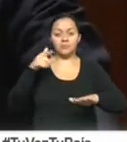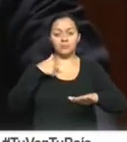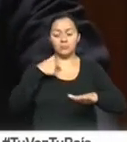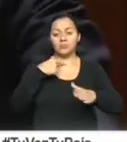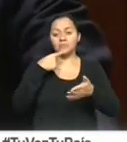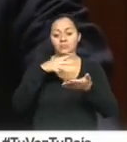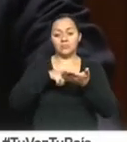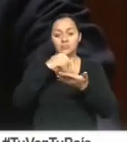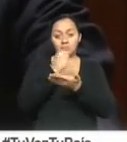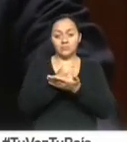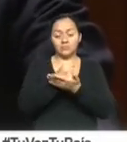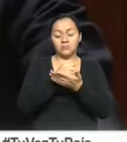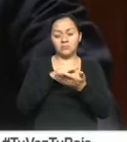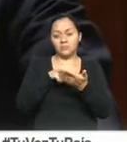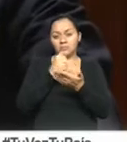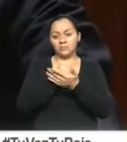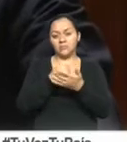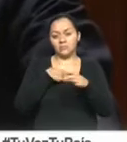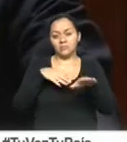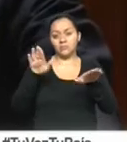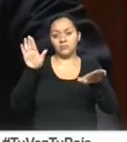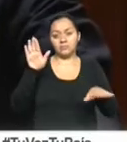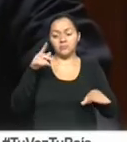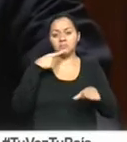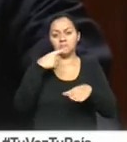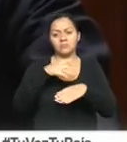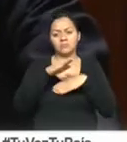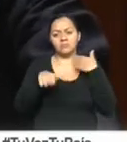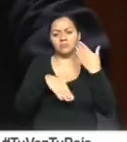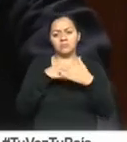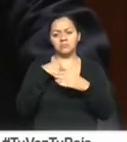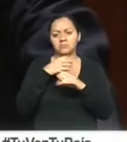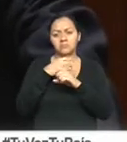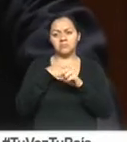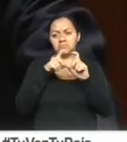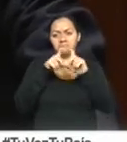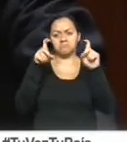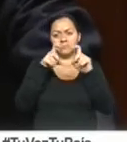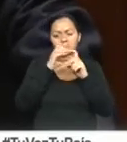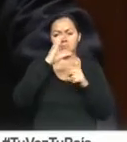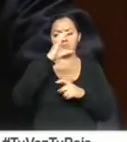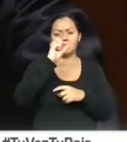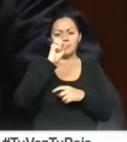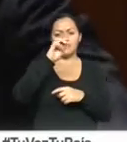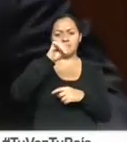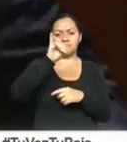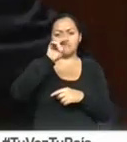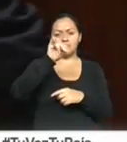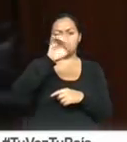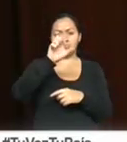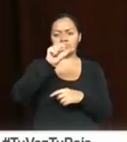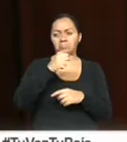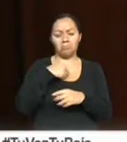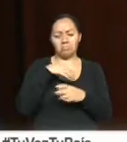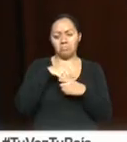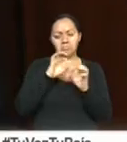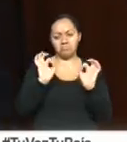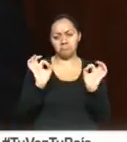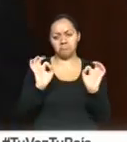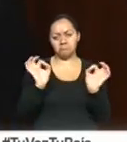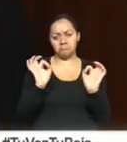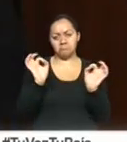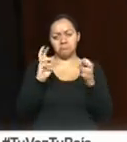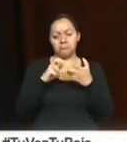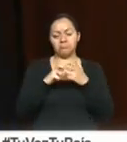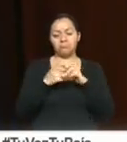declaré que no tengo nada que ver con la empresa Caminoca ni con ninguna otra empresa. Y el